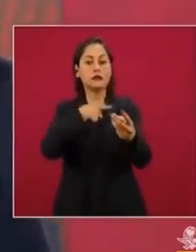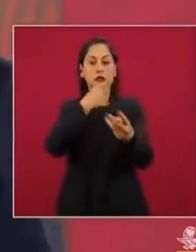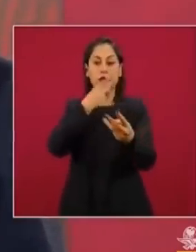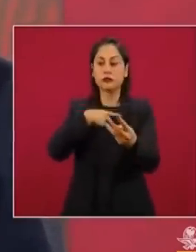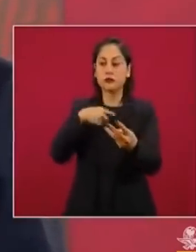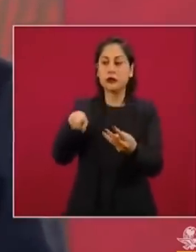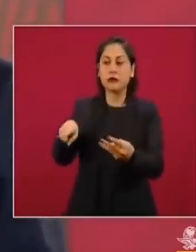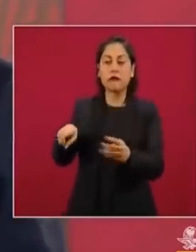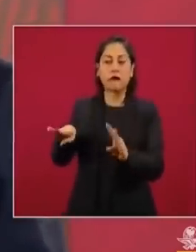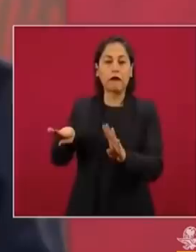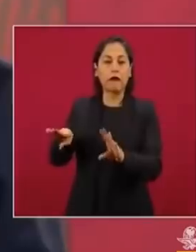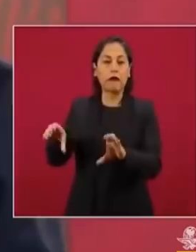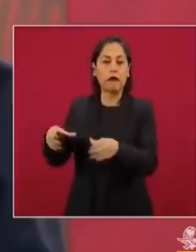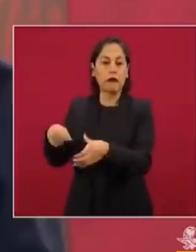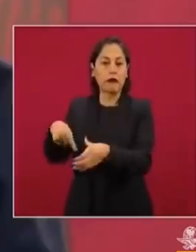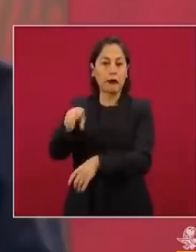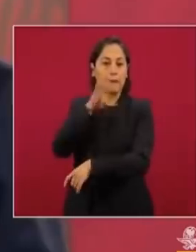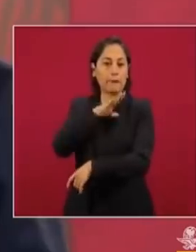que se socaven